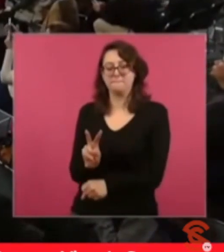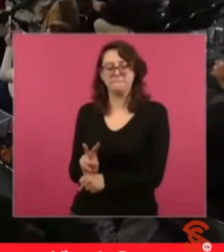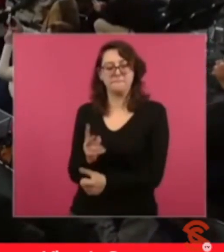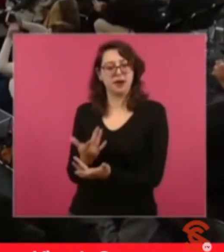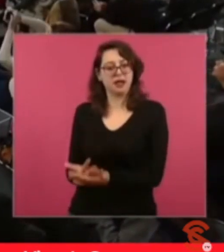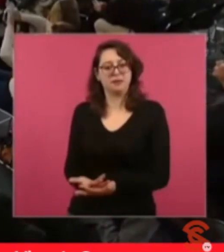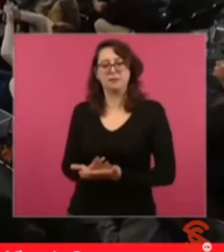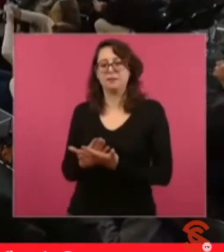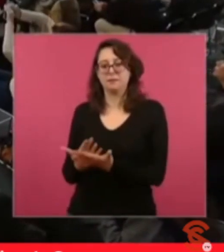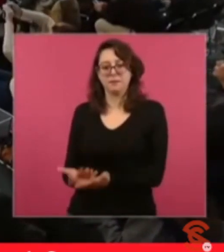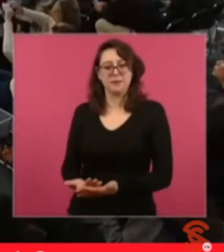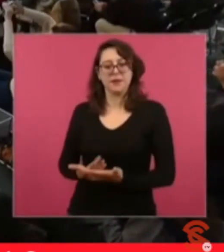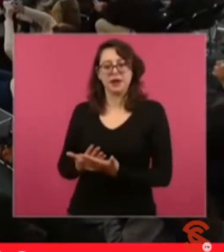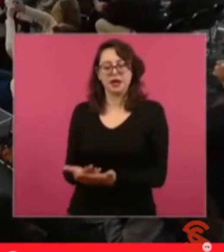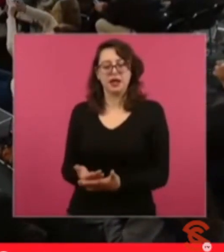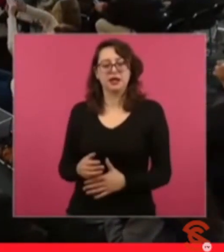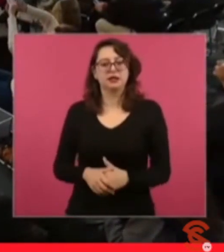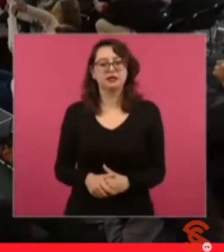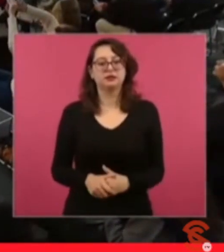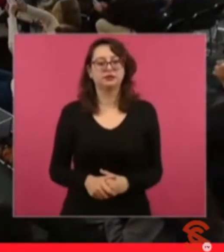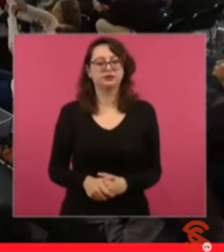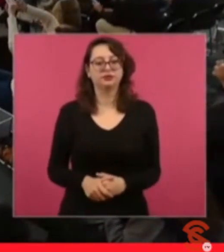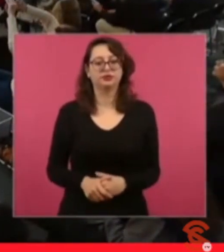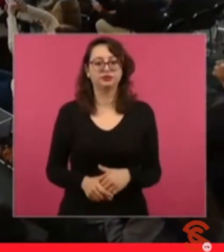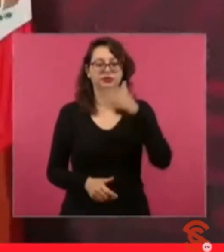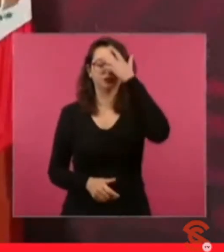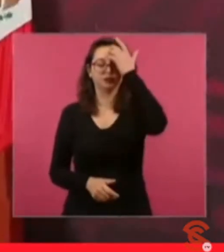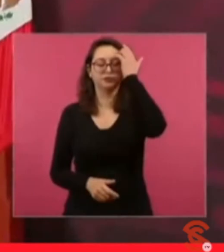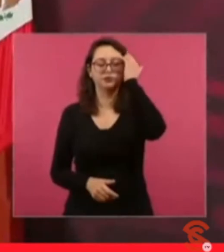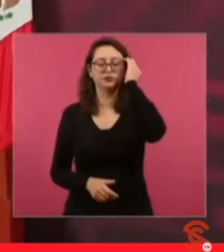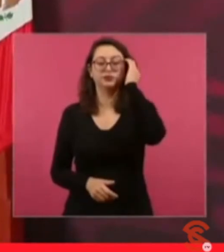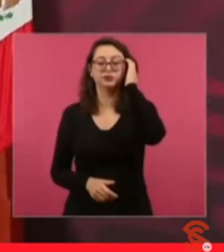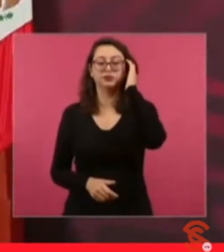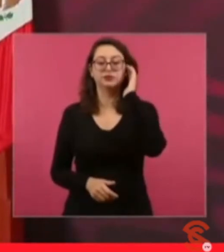Sí, pero lo del general, a ver si te lo...